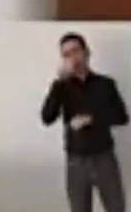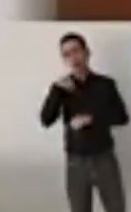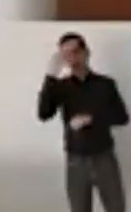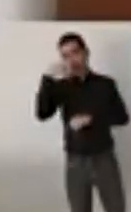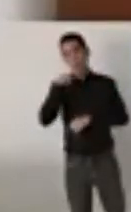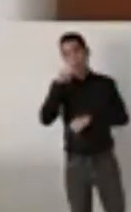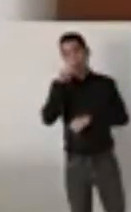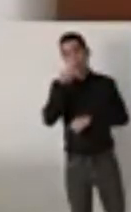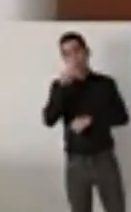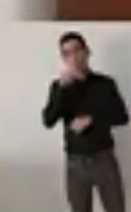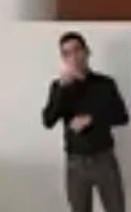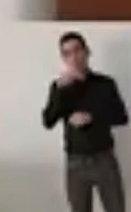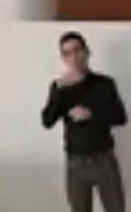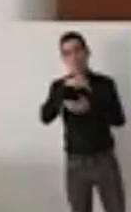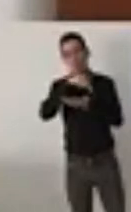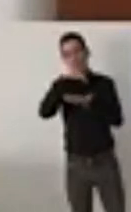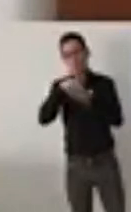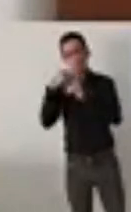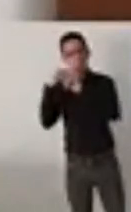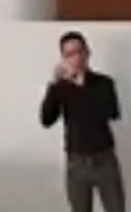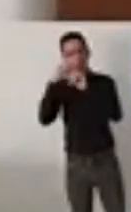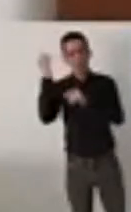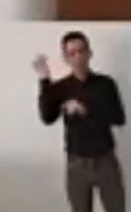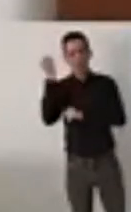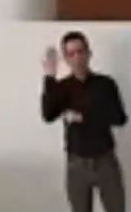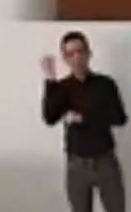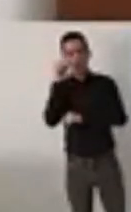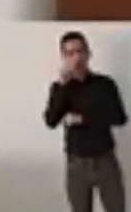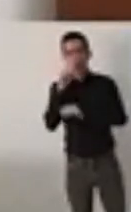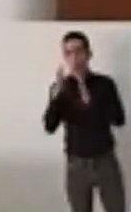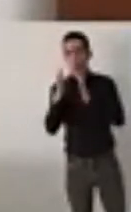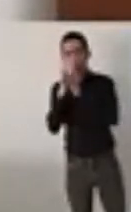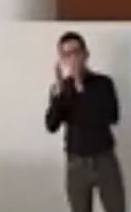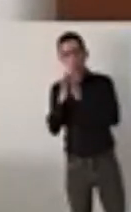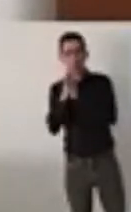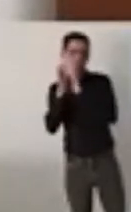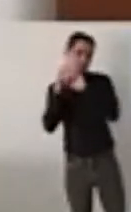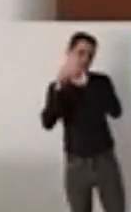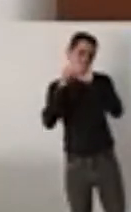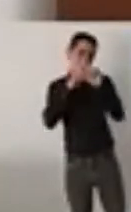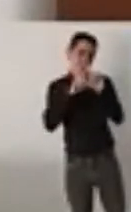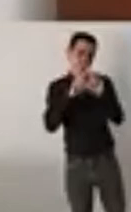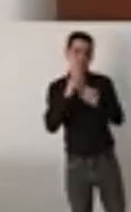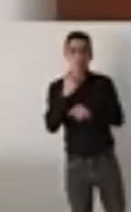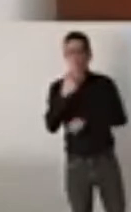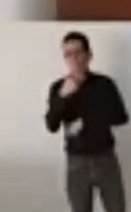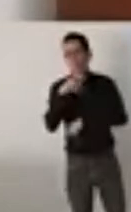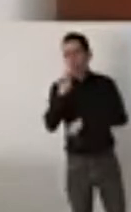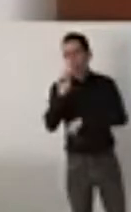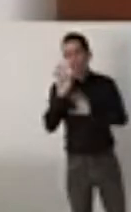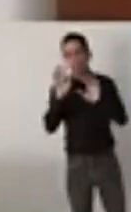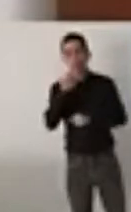lanza también a través de nuestra oficina en Montevideo. Pero según tú, ¿cómo